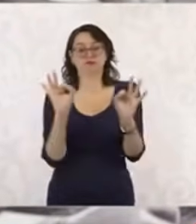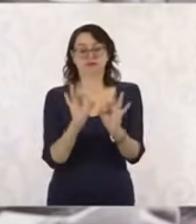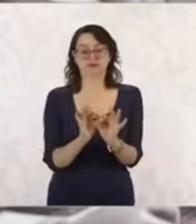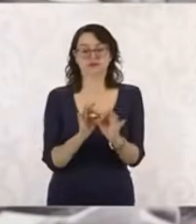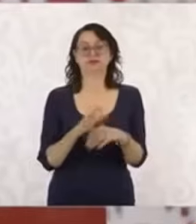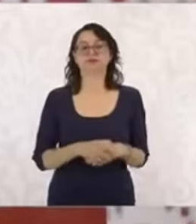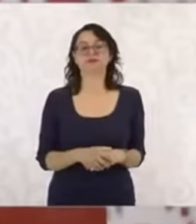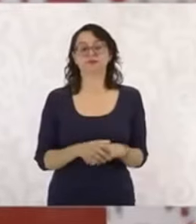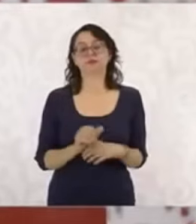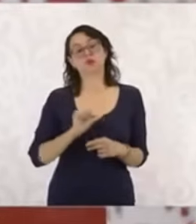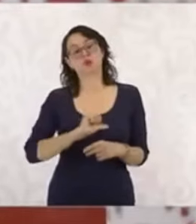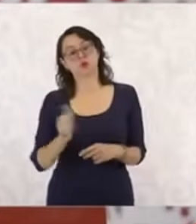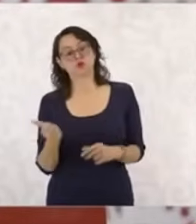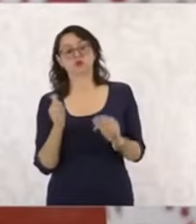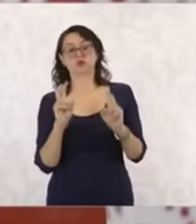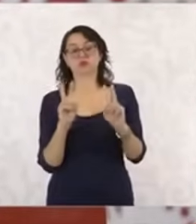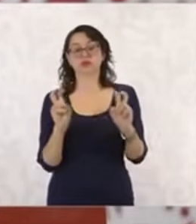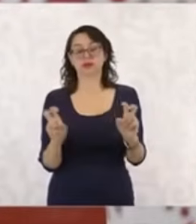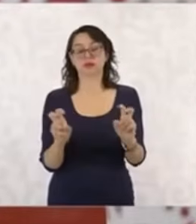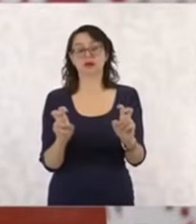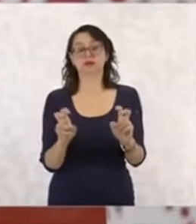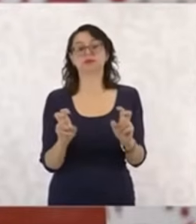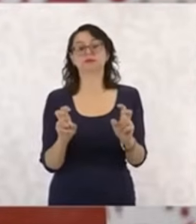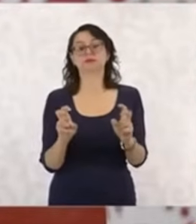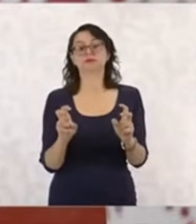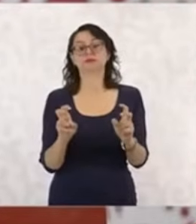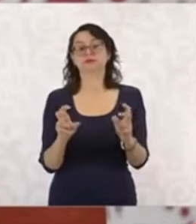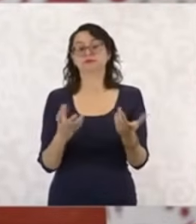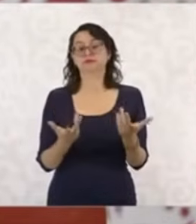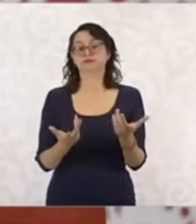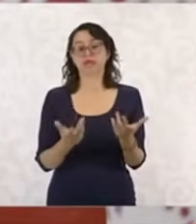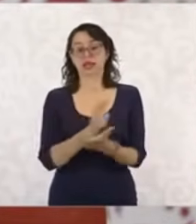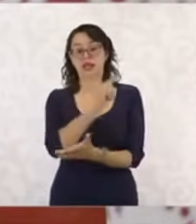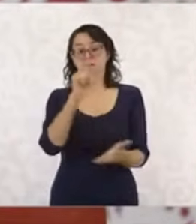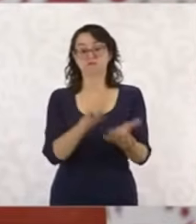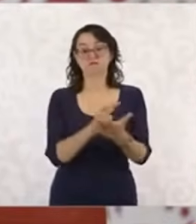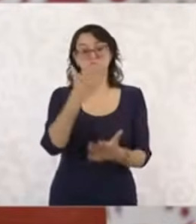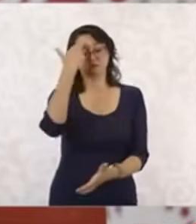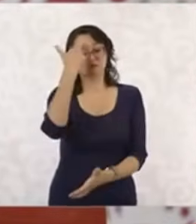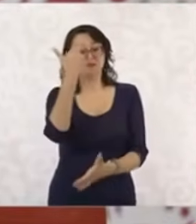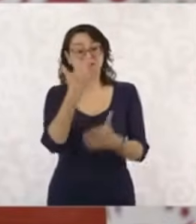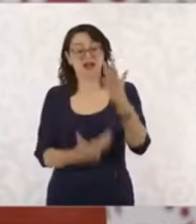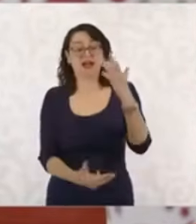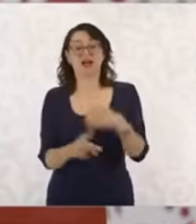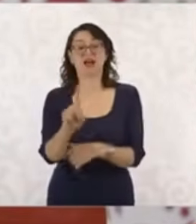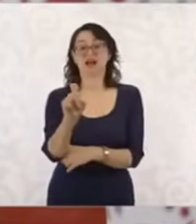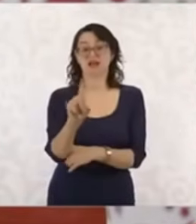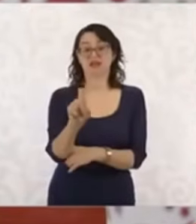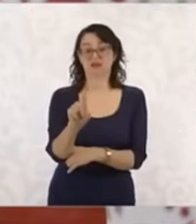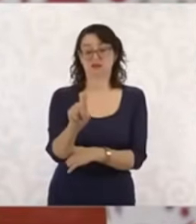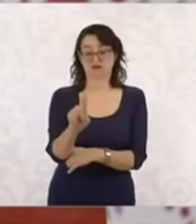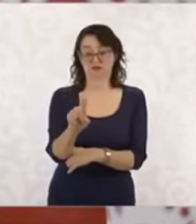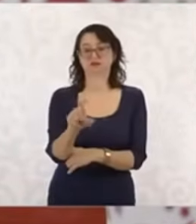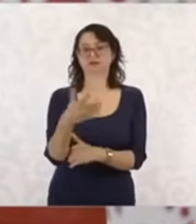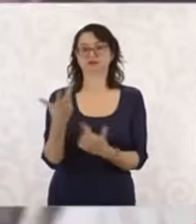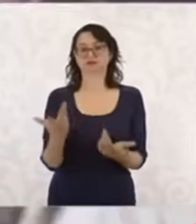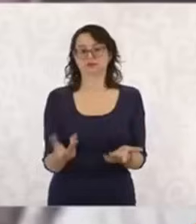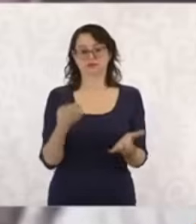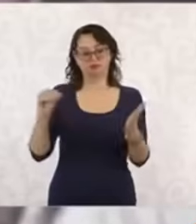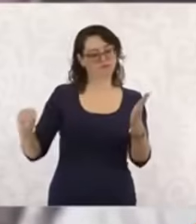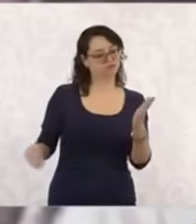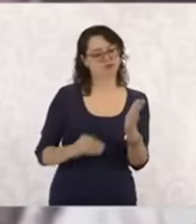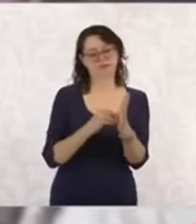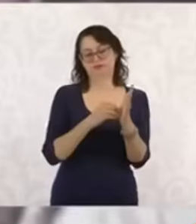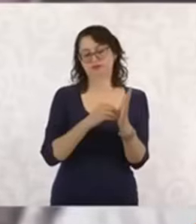El otro es el que tiene que ver con un nuevo capítulo de delitos hídricos, en estos casos como los que mostramos, en